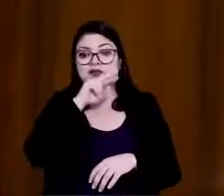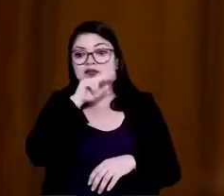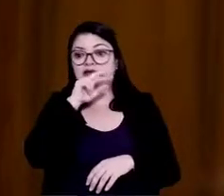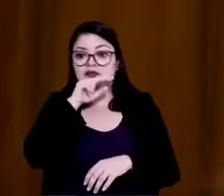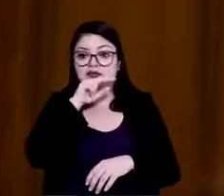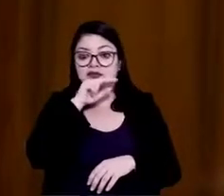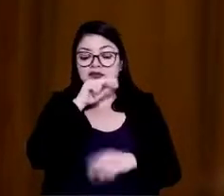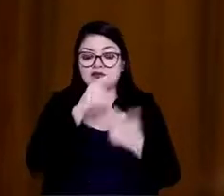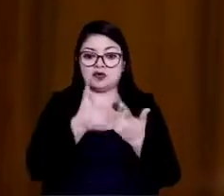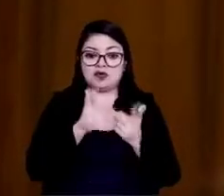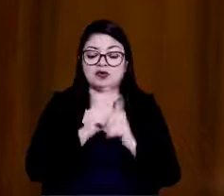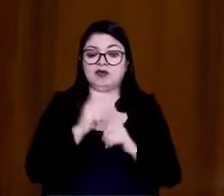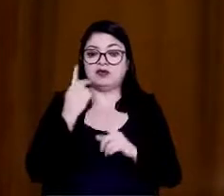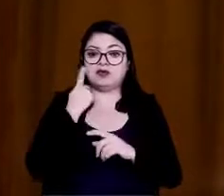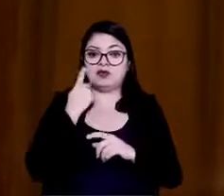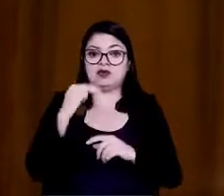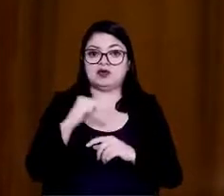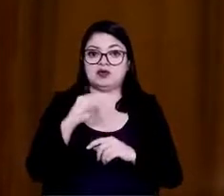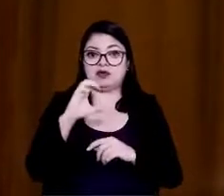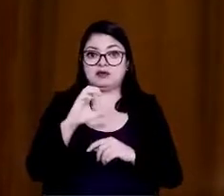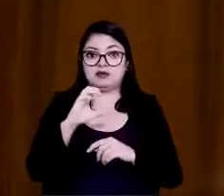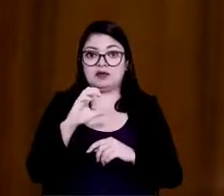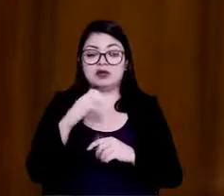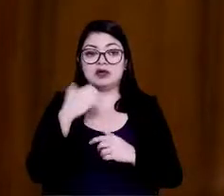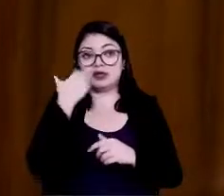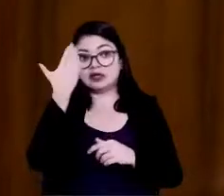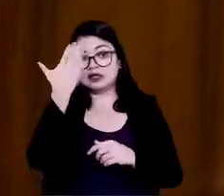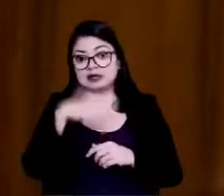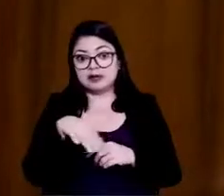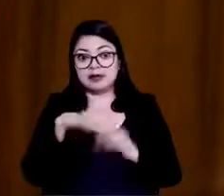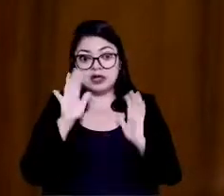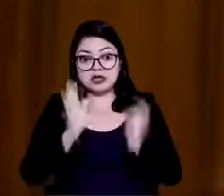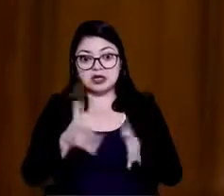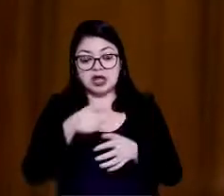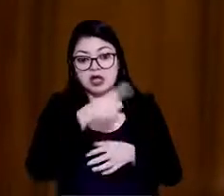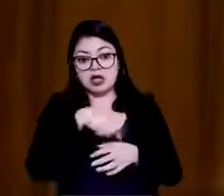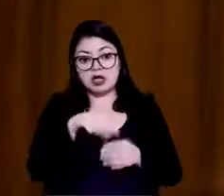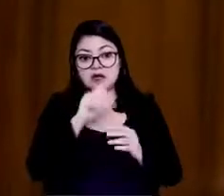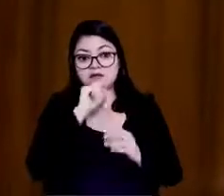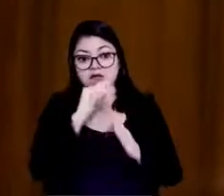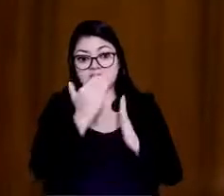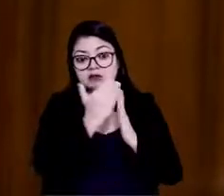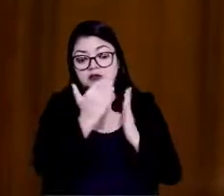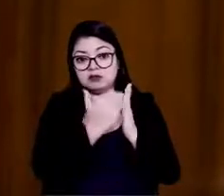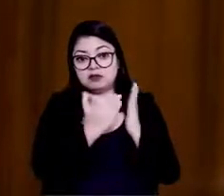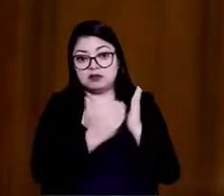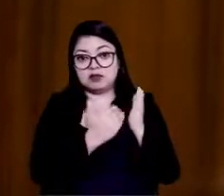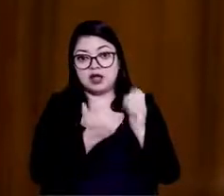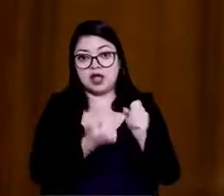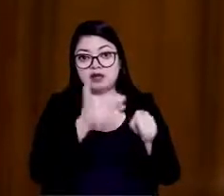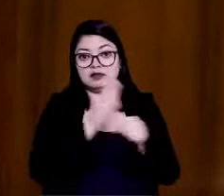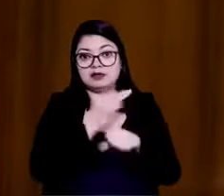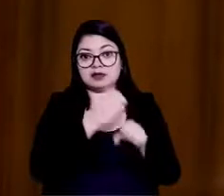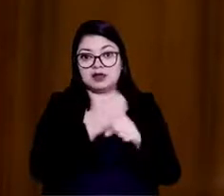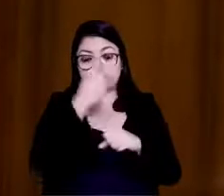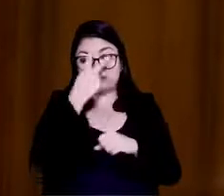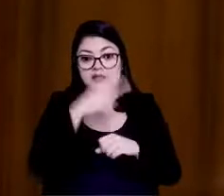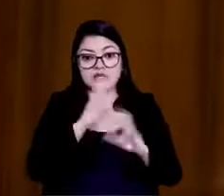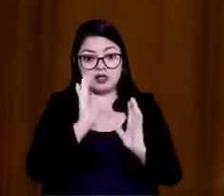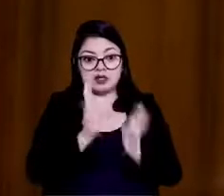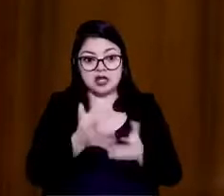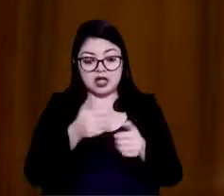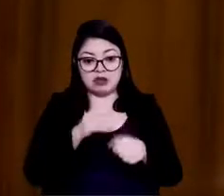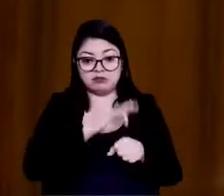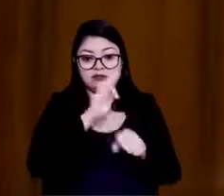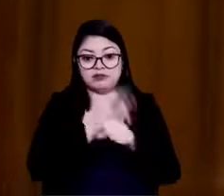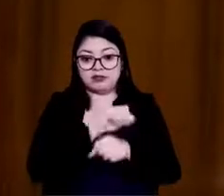saber si se activaron los protocolos que establece el Código Administrativo del Estado de México en materia de